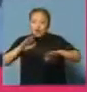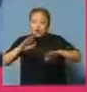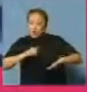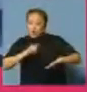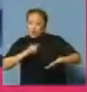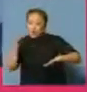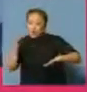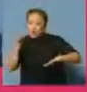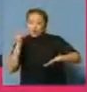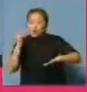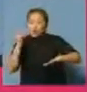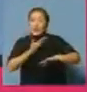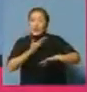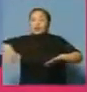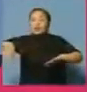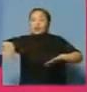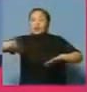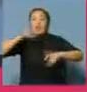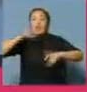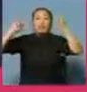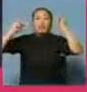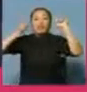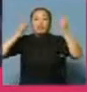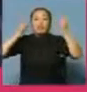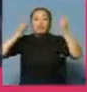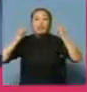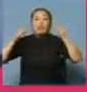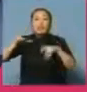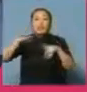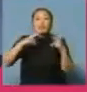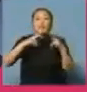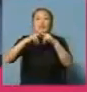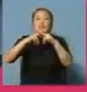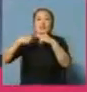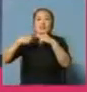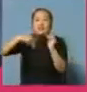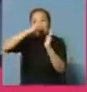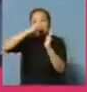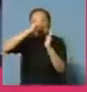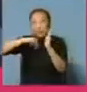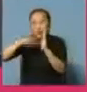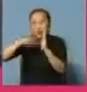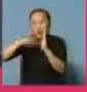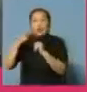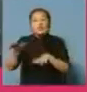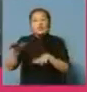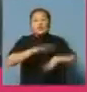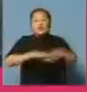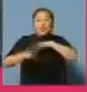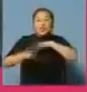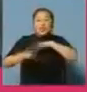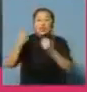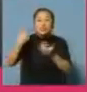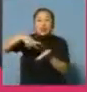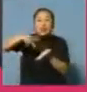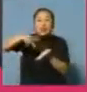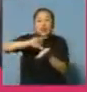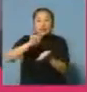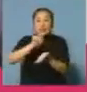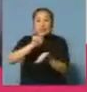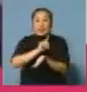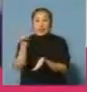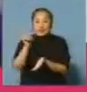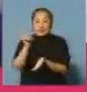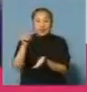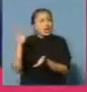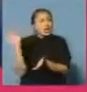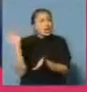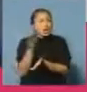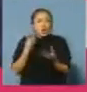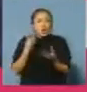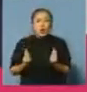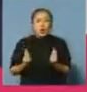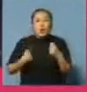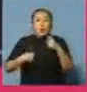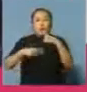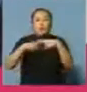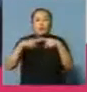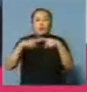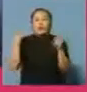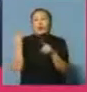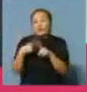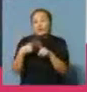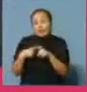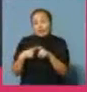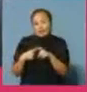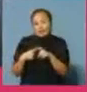Los niños de Fraile Pintado disfrutan del pequeño taller de pintura que se realizó en la plaza. Todo esto por